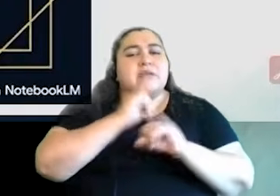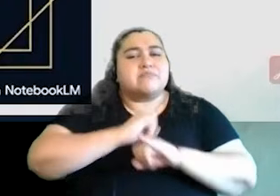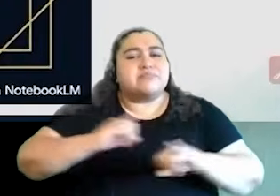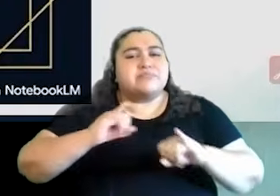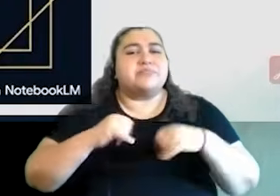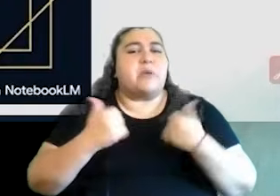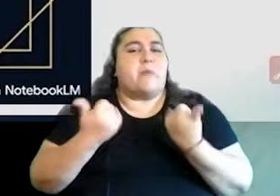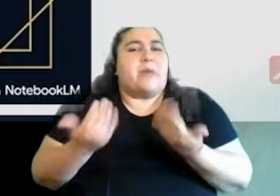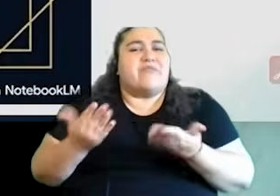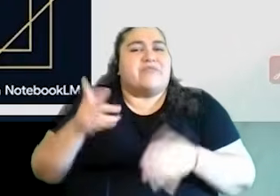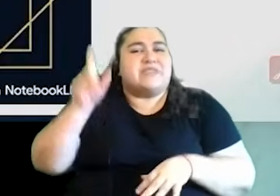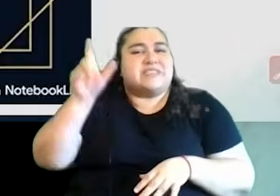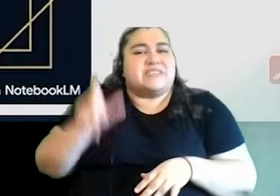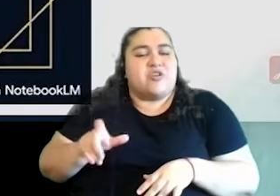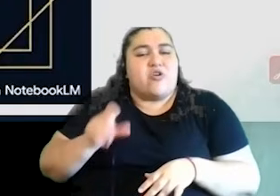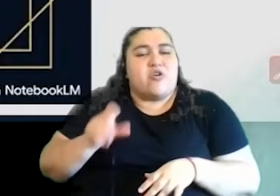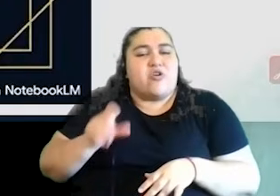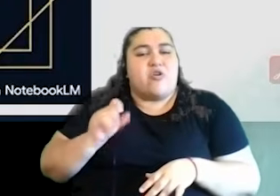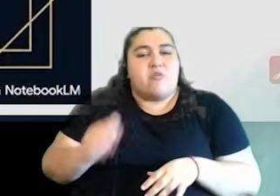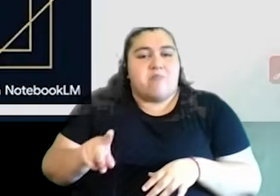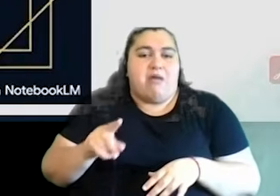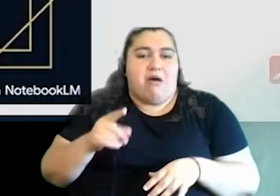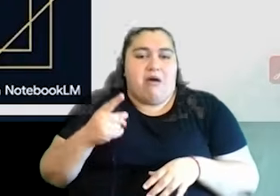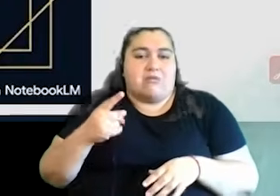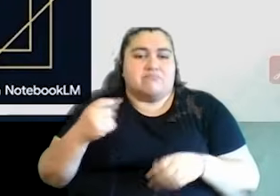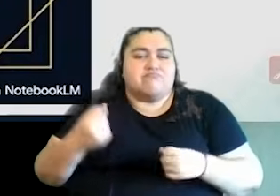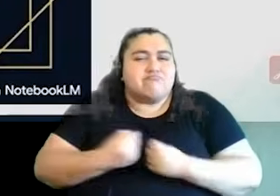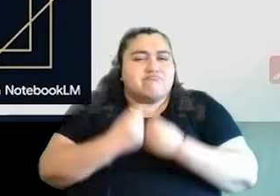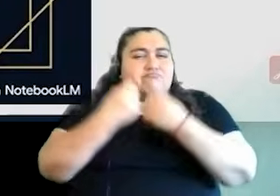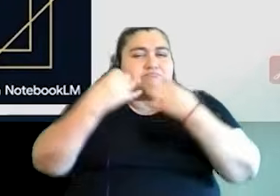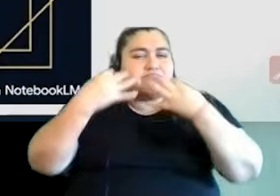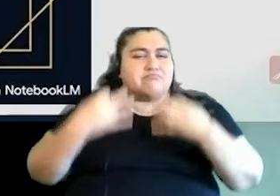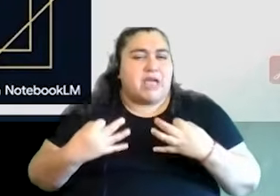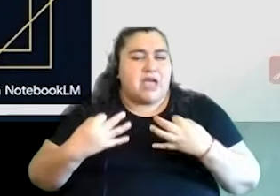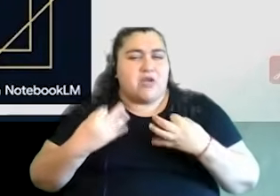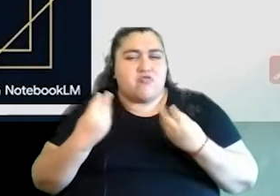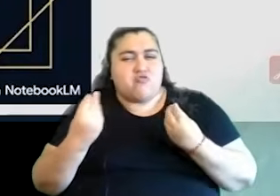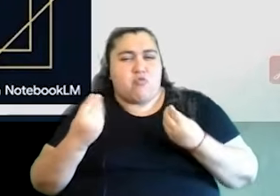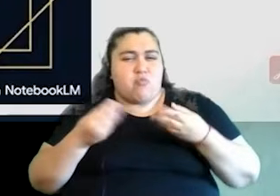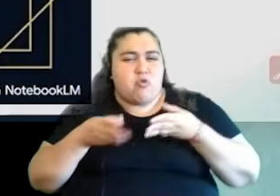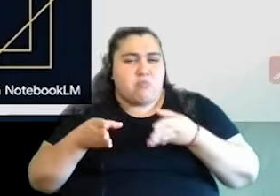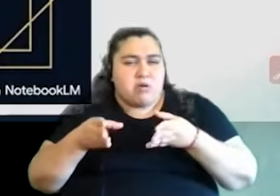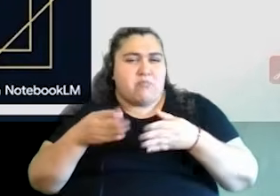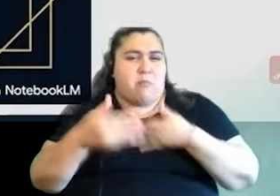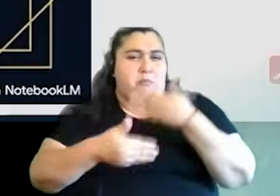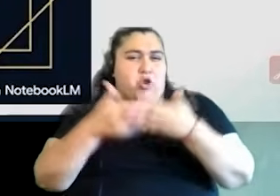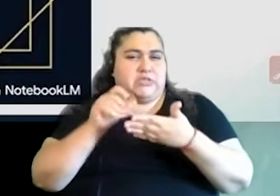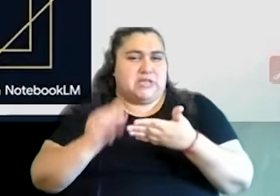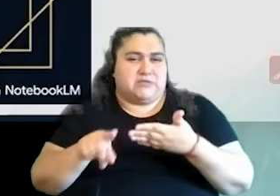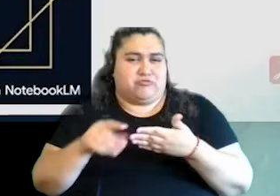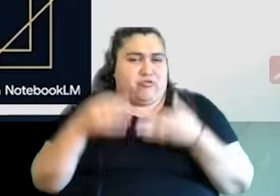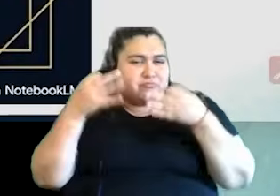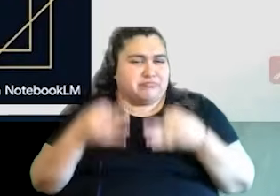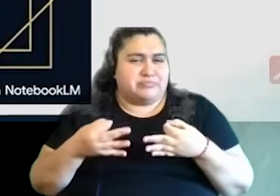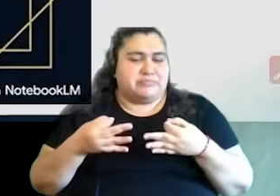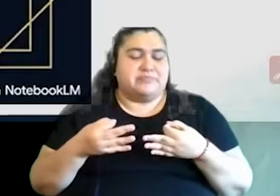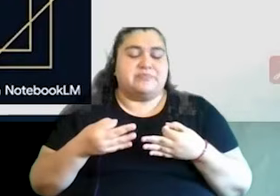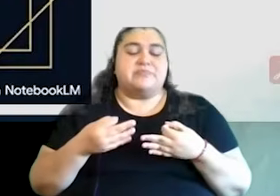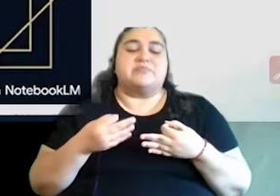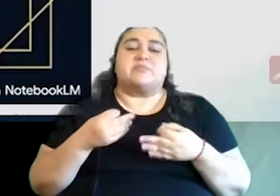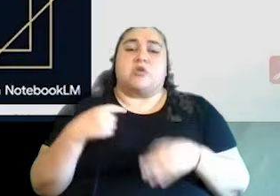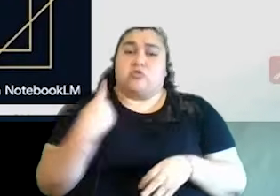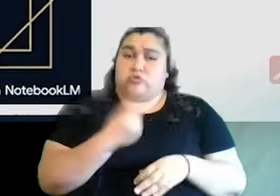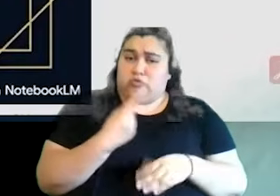es justamente una correcta conducta fiscal por parte del contribuyente dentro del régimen. Nosotros tenemos la posibilidad de